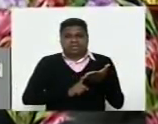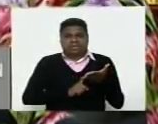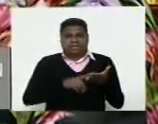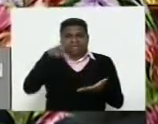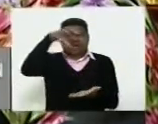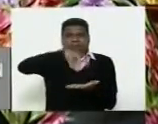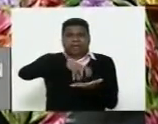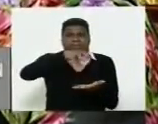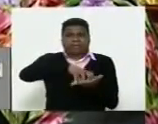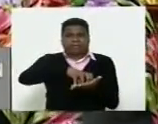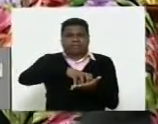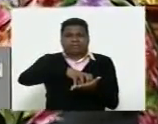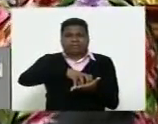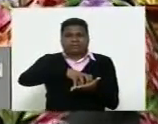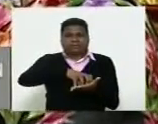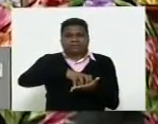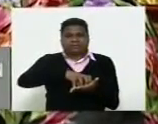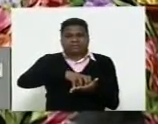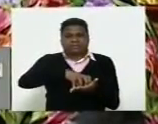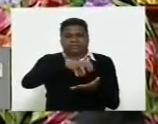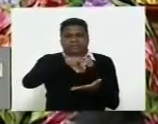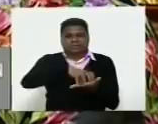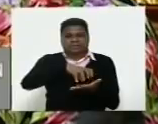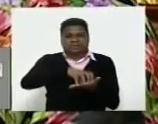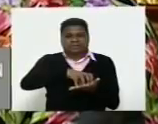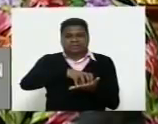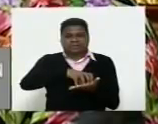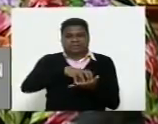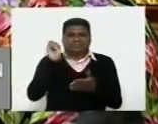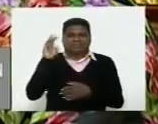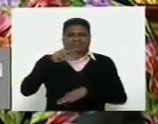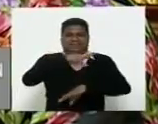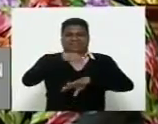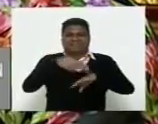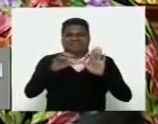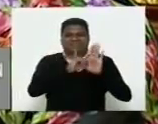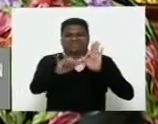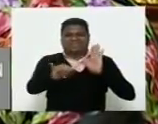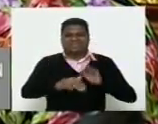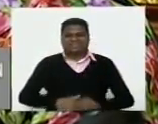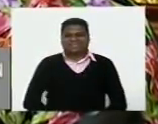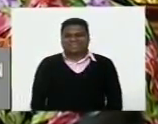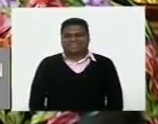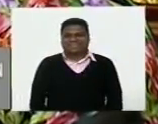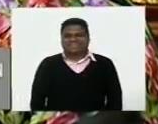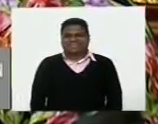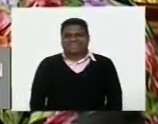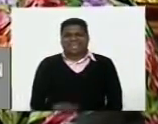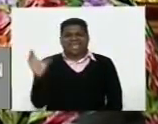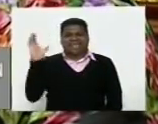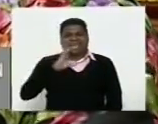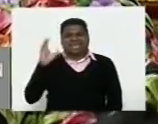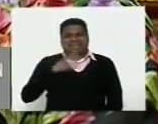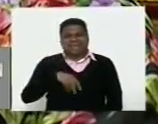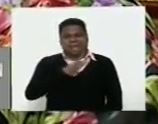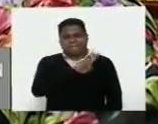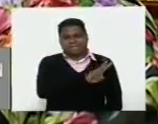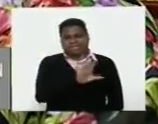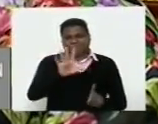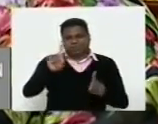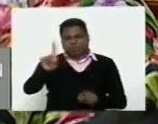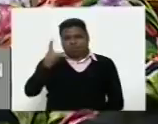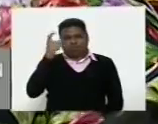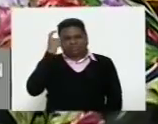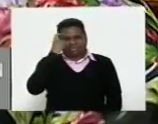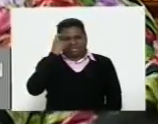Nacional Constituyente del Palacio Federal Legislativo en Caracas a los 21 días